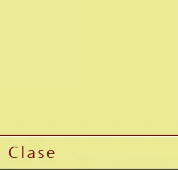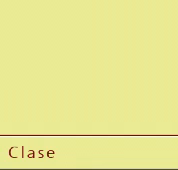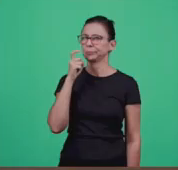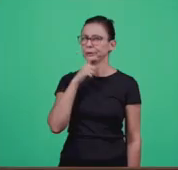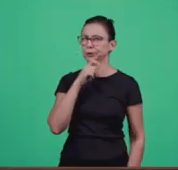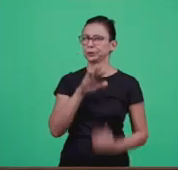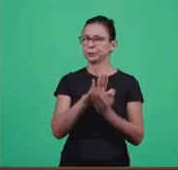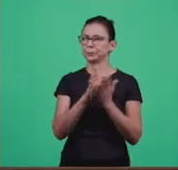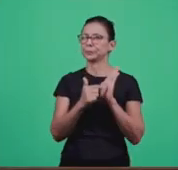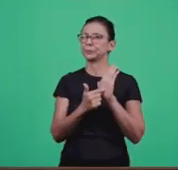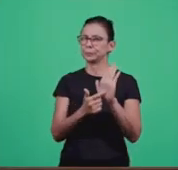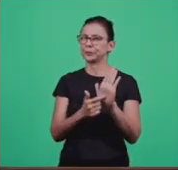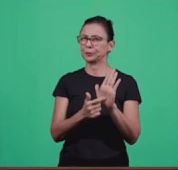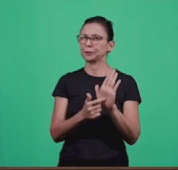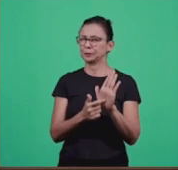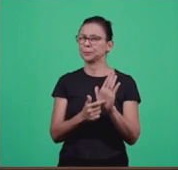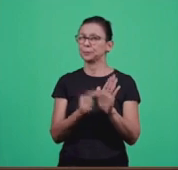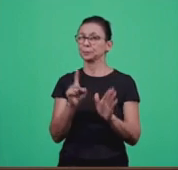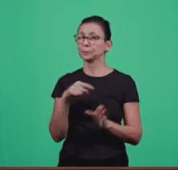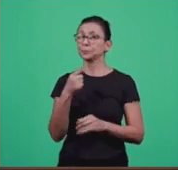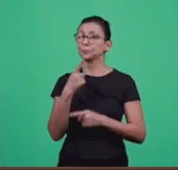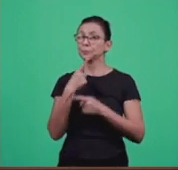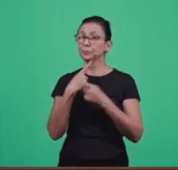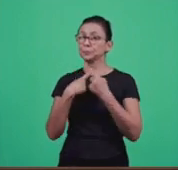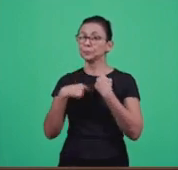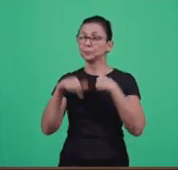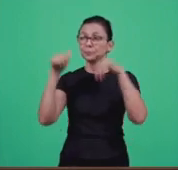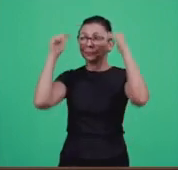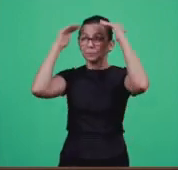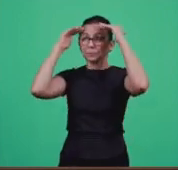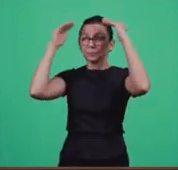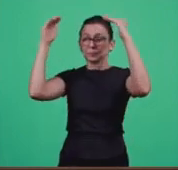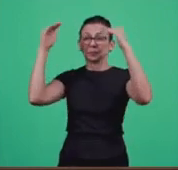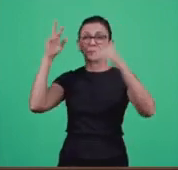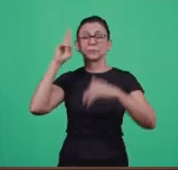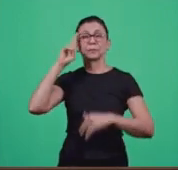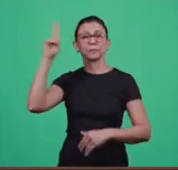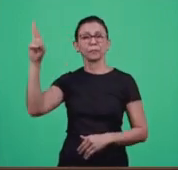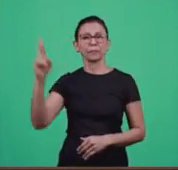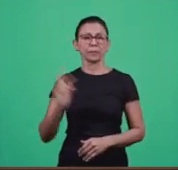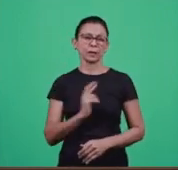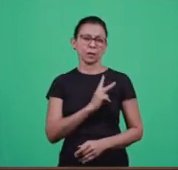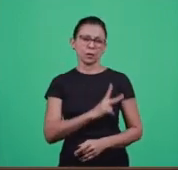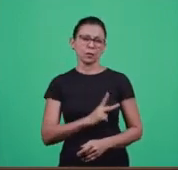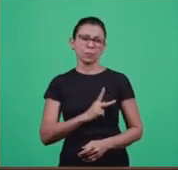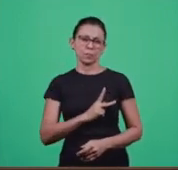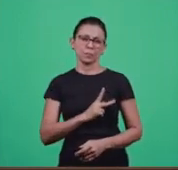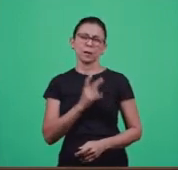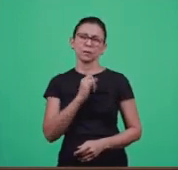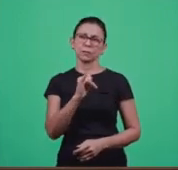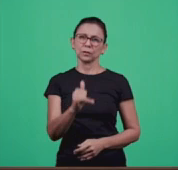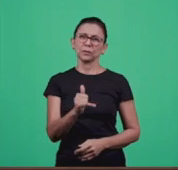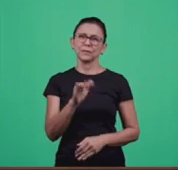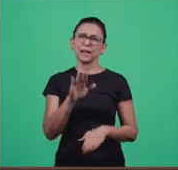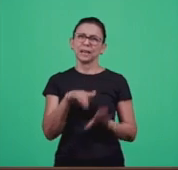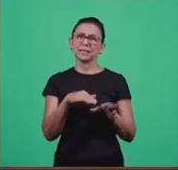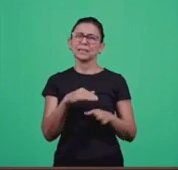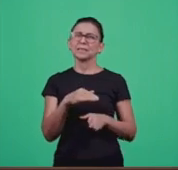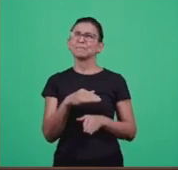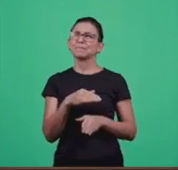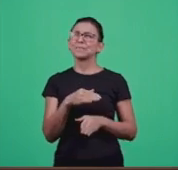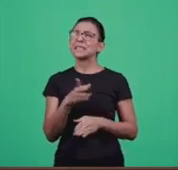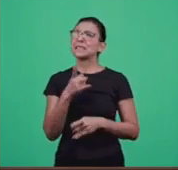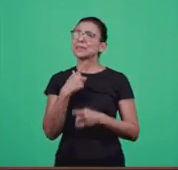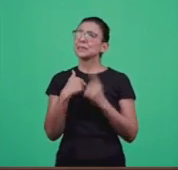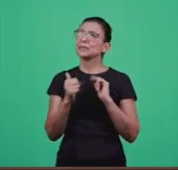es mentiroso. Nosotros queremos hacer la voluntad del Señor. El apóstol Pablo habló así: yo quiero hacer bien,